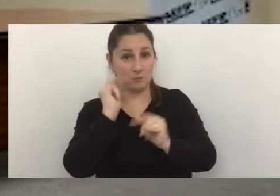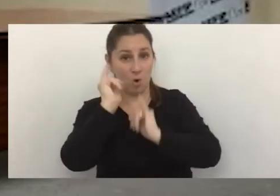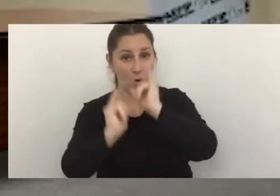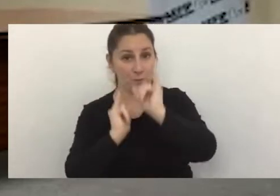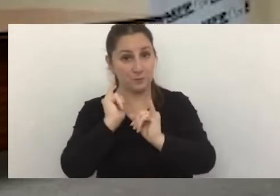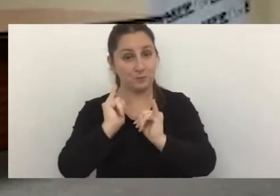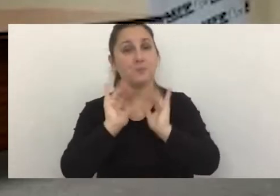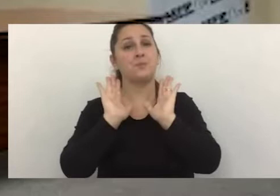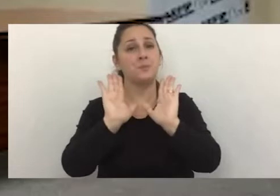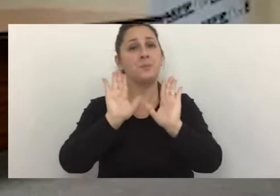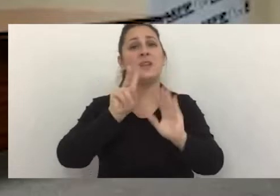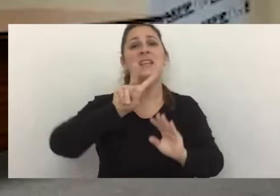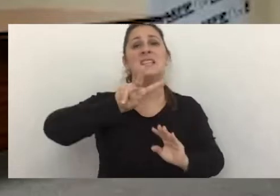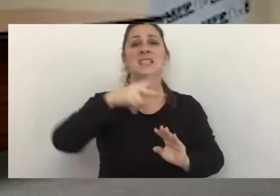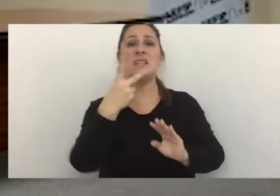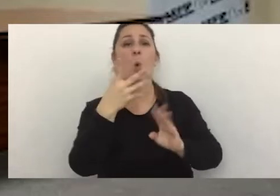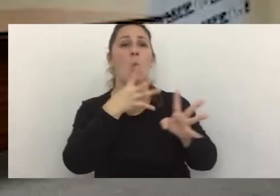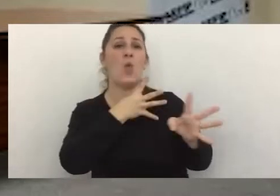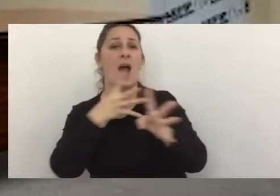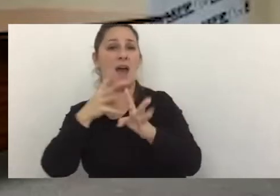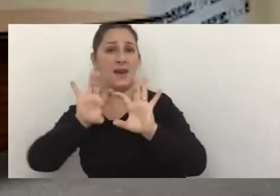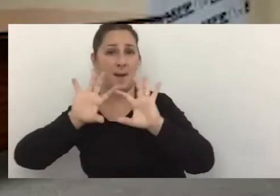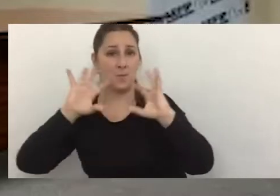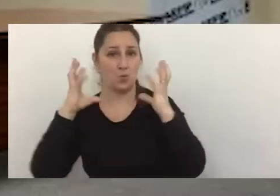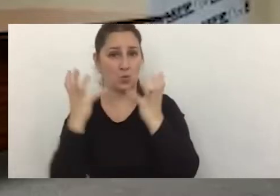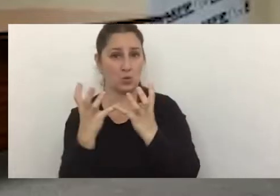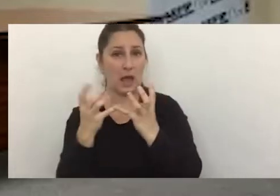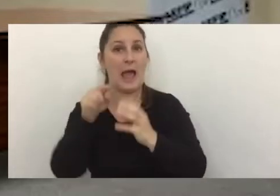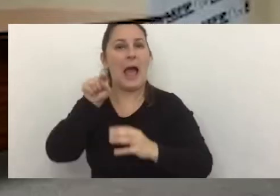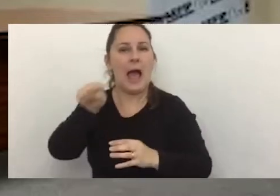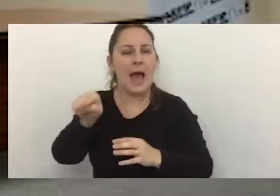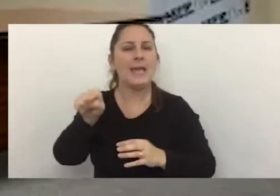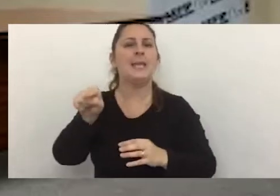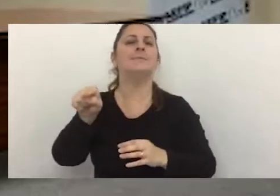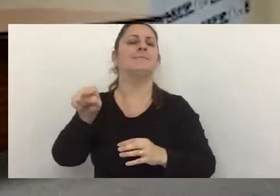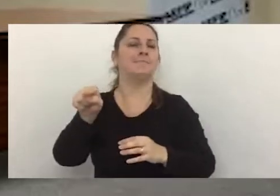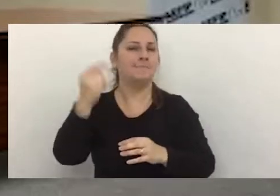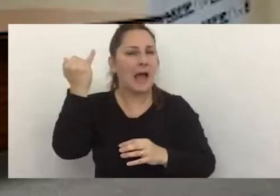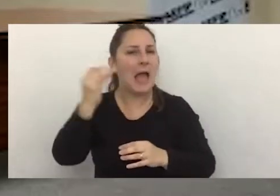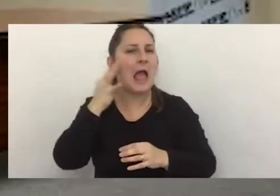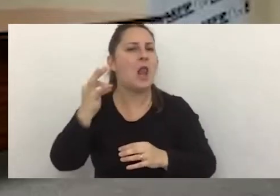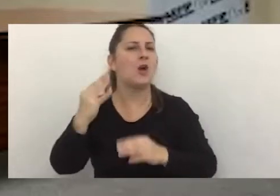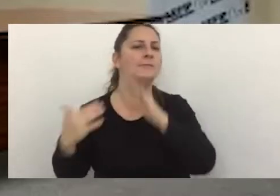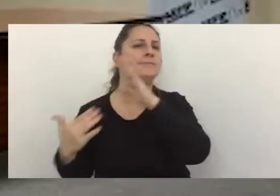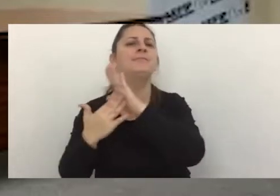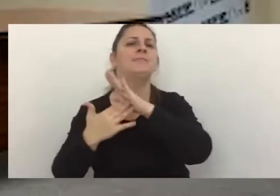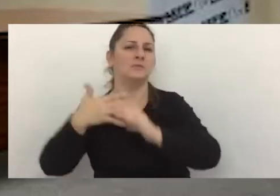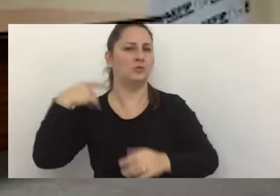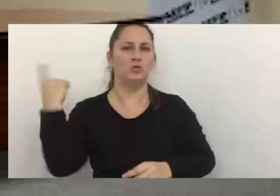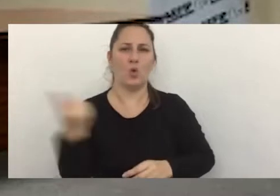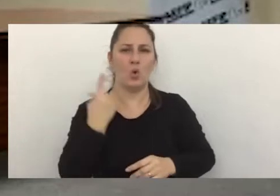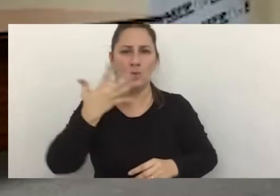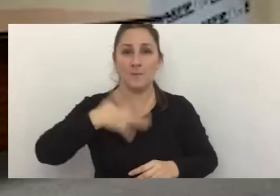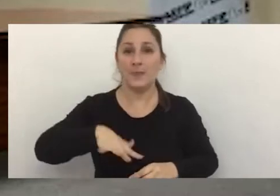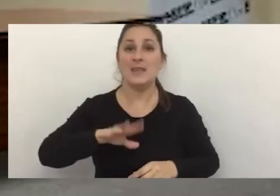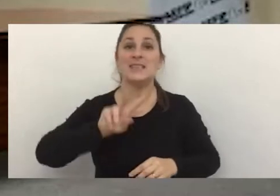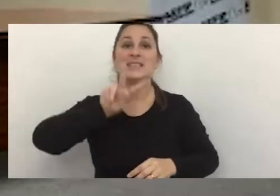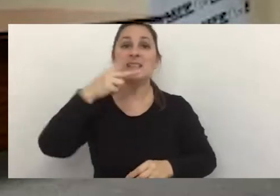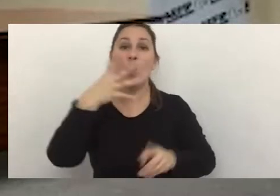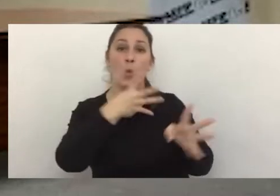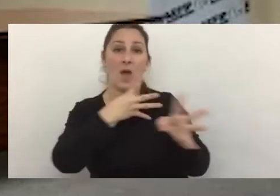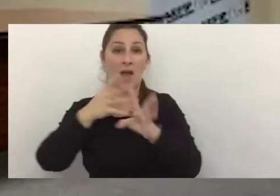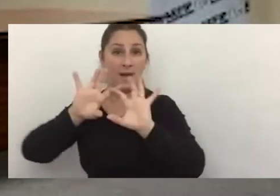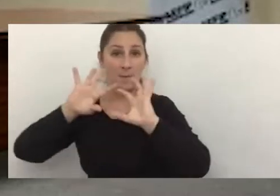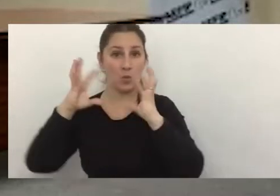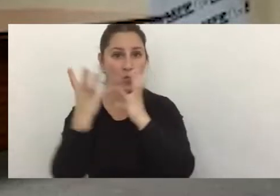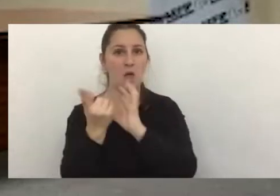la Segunda Guerra Mundial, pero ahí se comprende algo fundamental. En la Segunda Guerra Mundial se